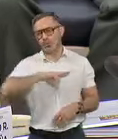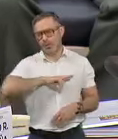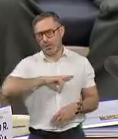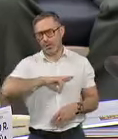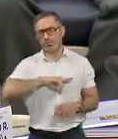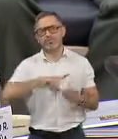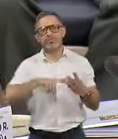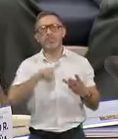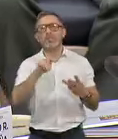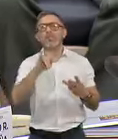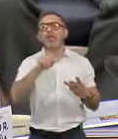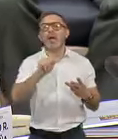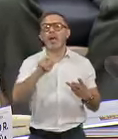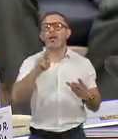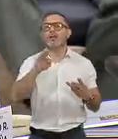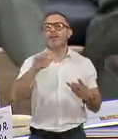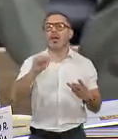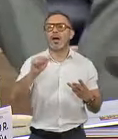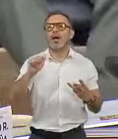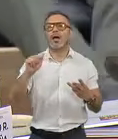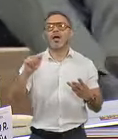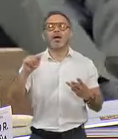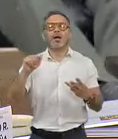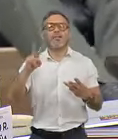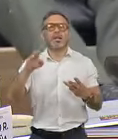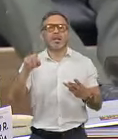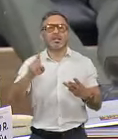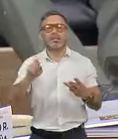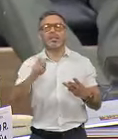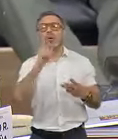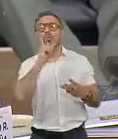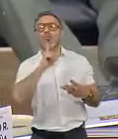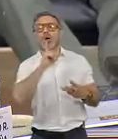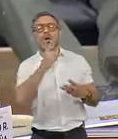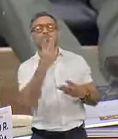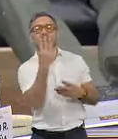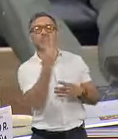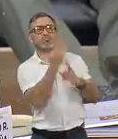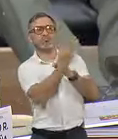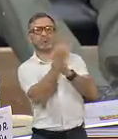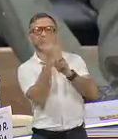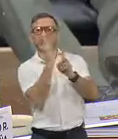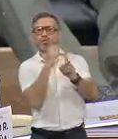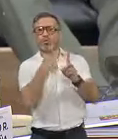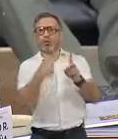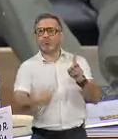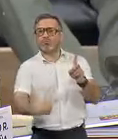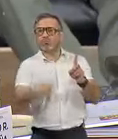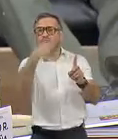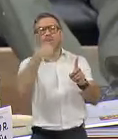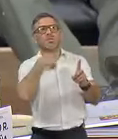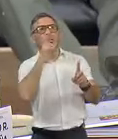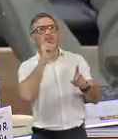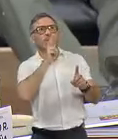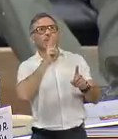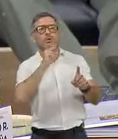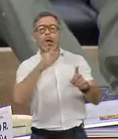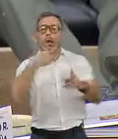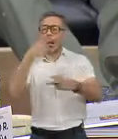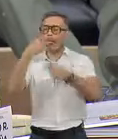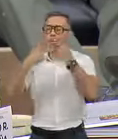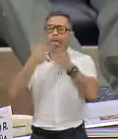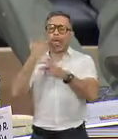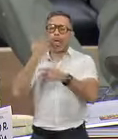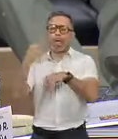tía Rebeca Noroña Velázquez, entre mujeres crecí y las valoro muchísimo, sé de su potencial, sin ninguna demagogia ni retórica, pero